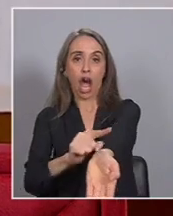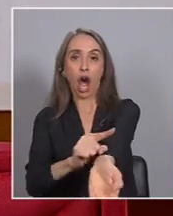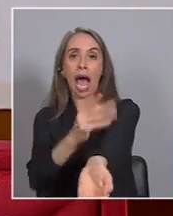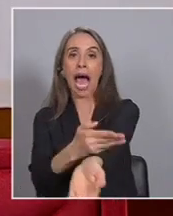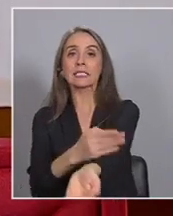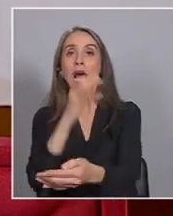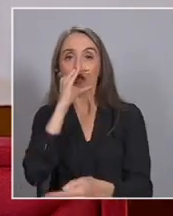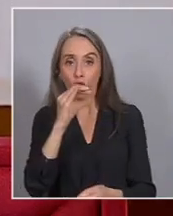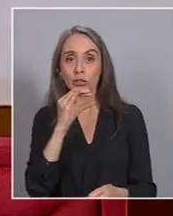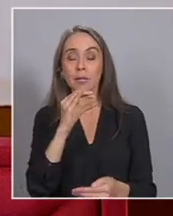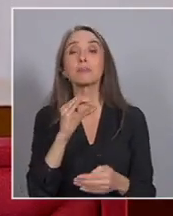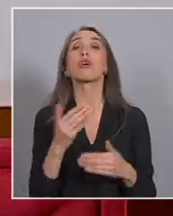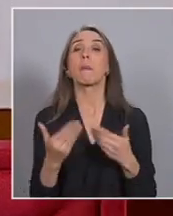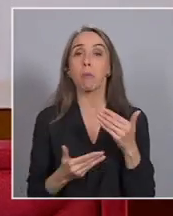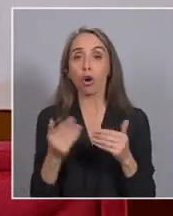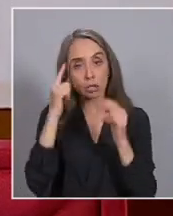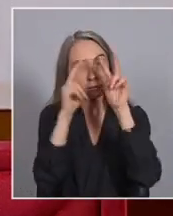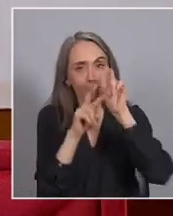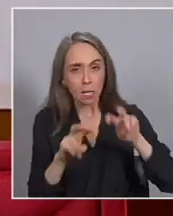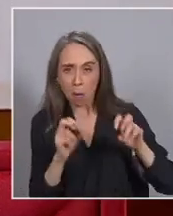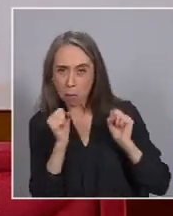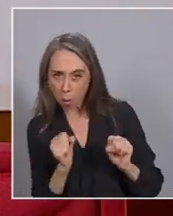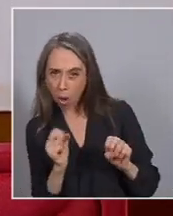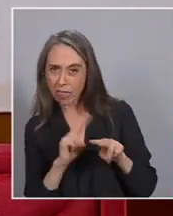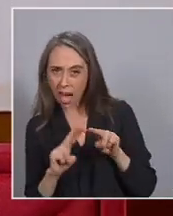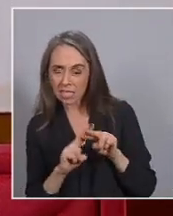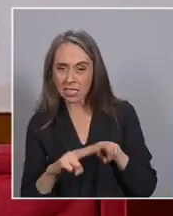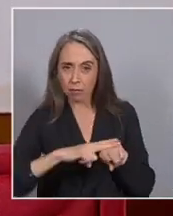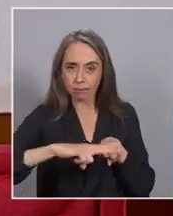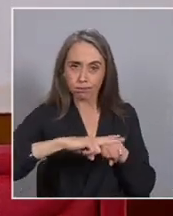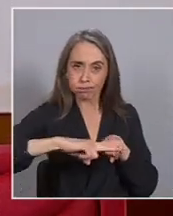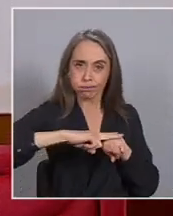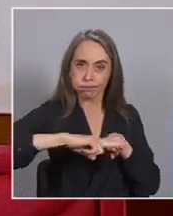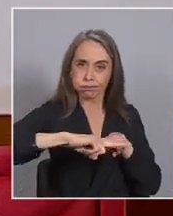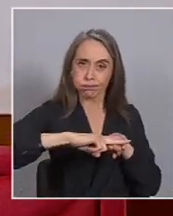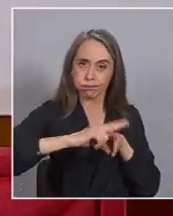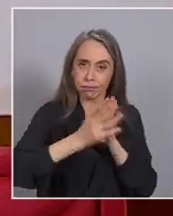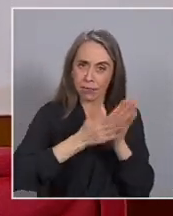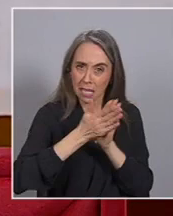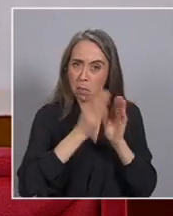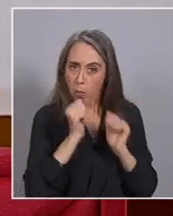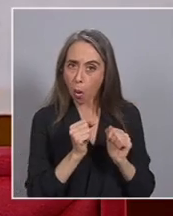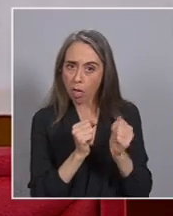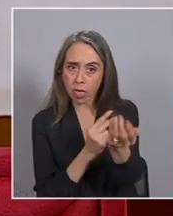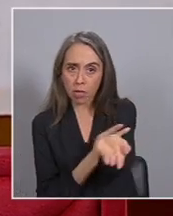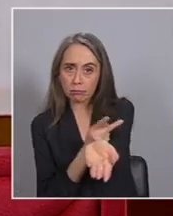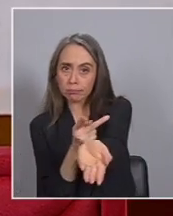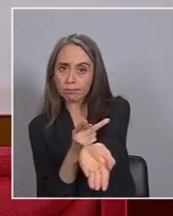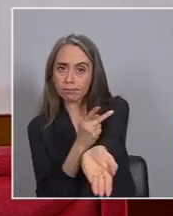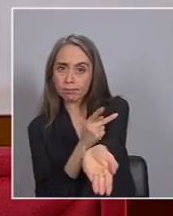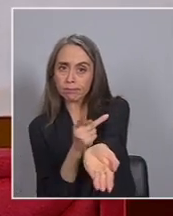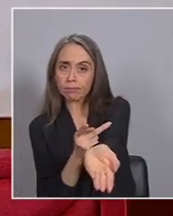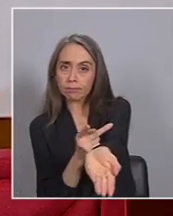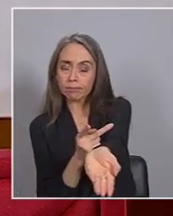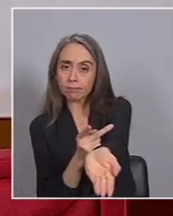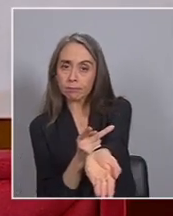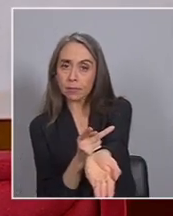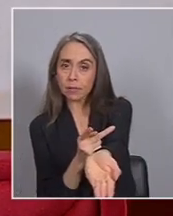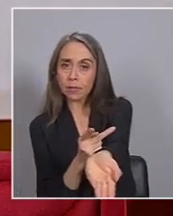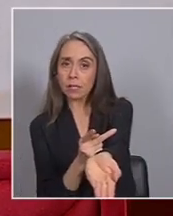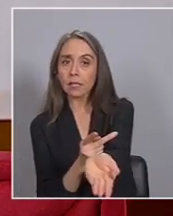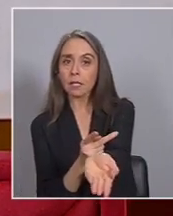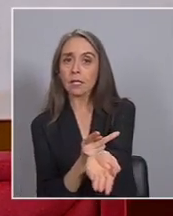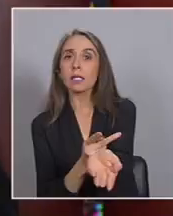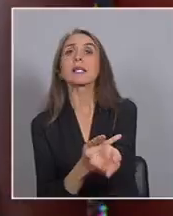estamos avanzando en los estudios de prefactibilidad necesarios para habilitar la construcción